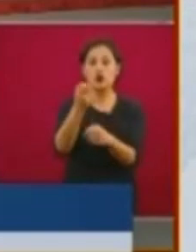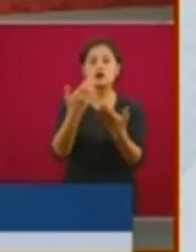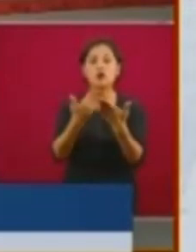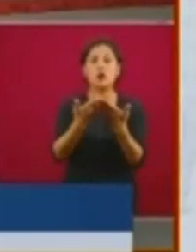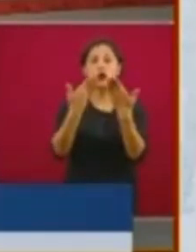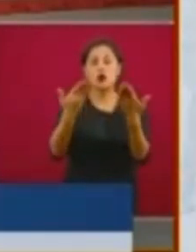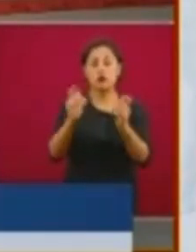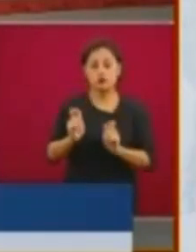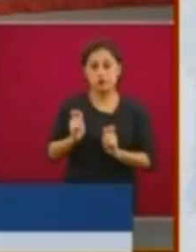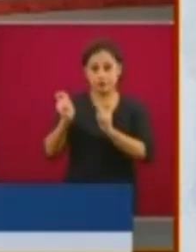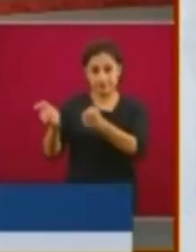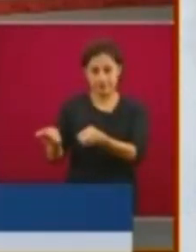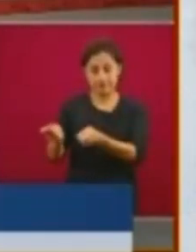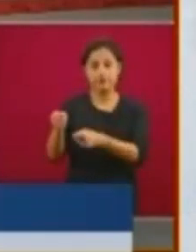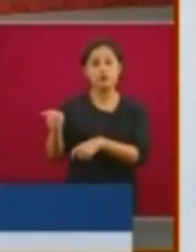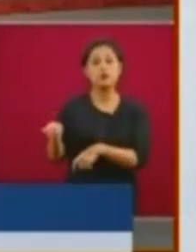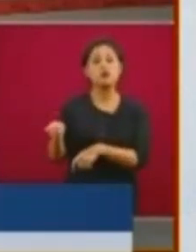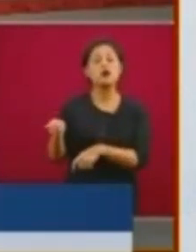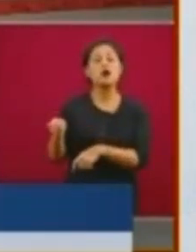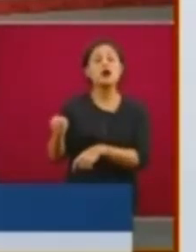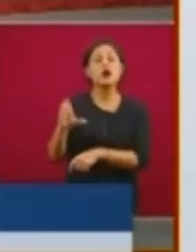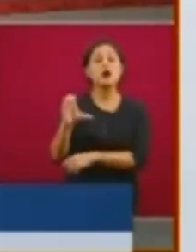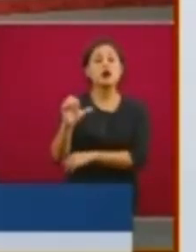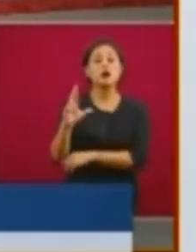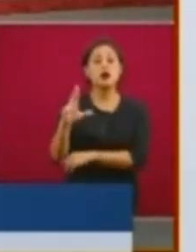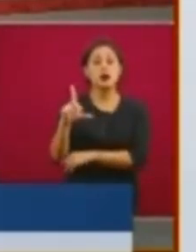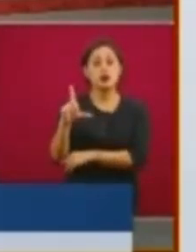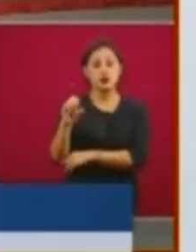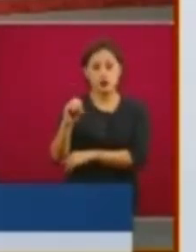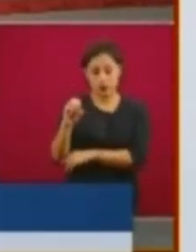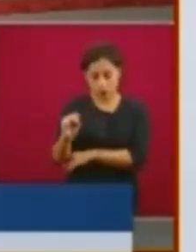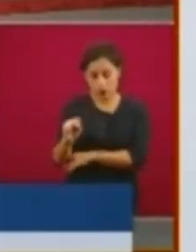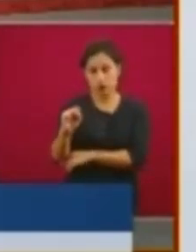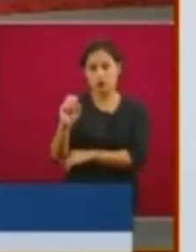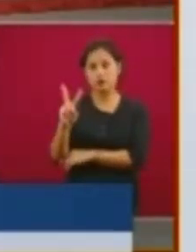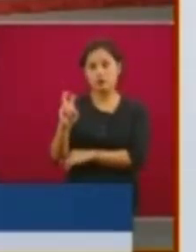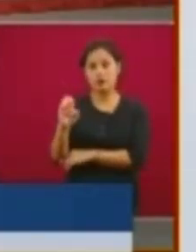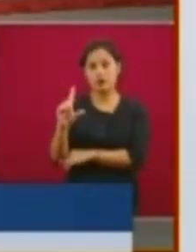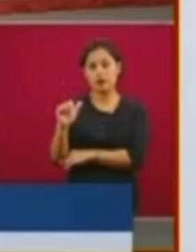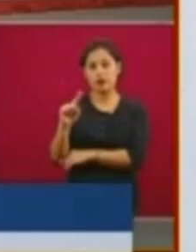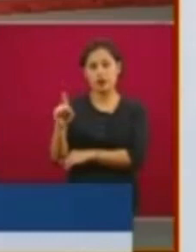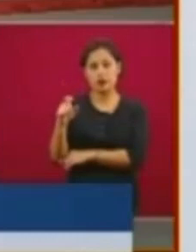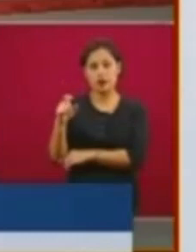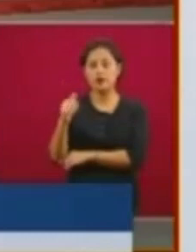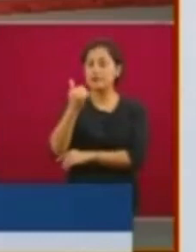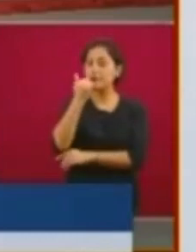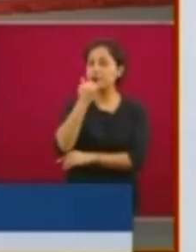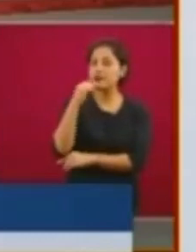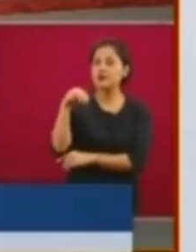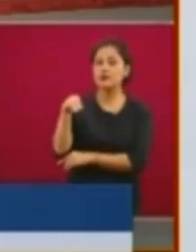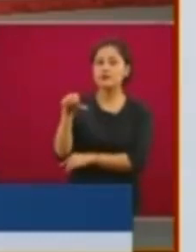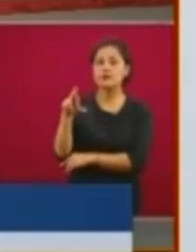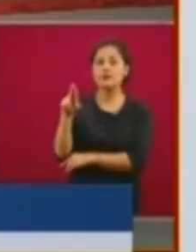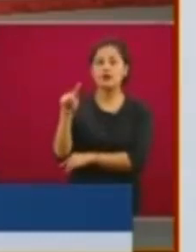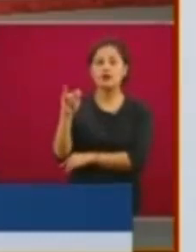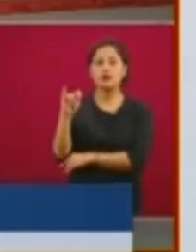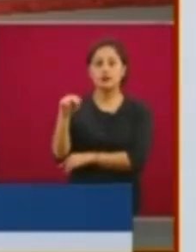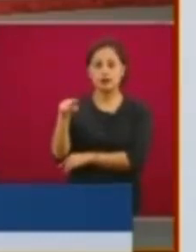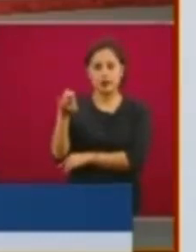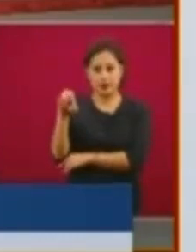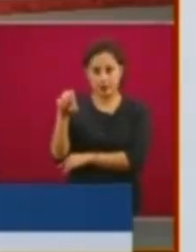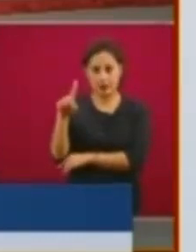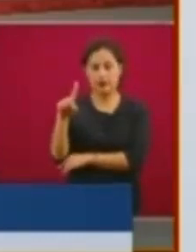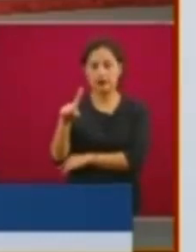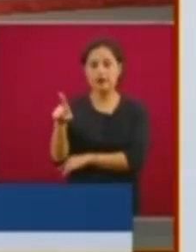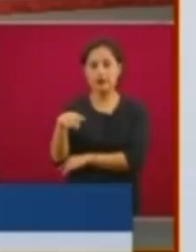nuestro primer punto de contacto y quienes administran, digamos, los inmuebles. Asimismo, hemos tenido ya participación con la